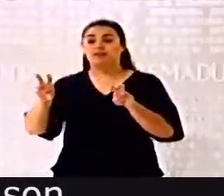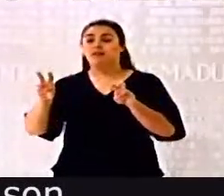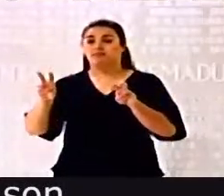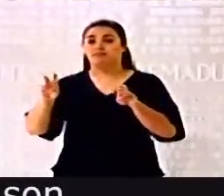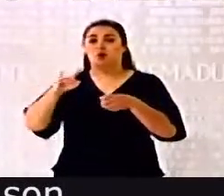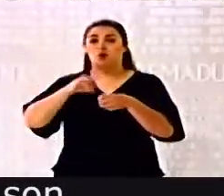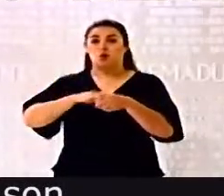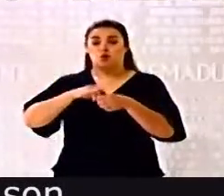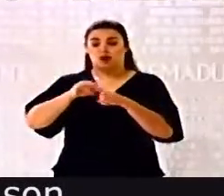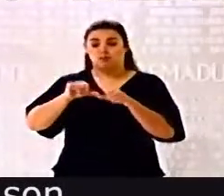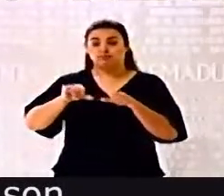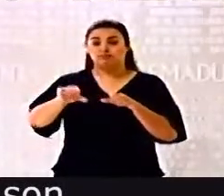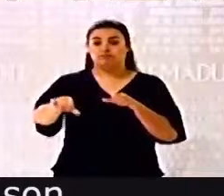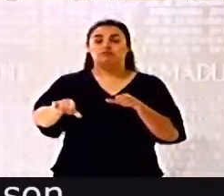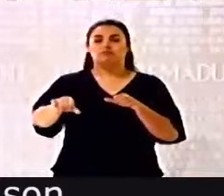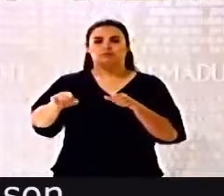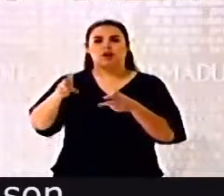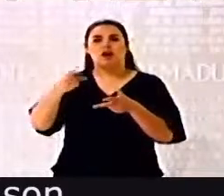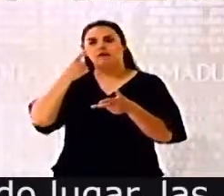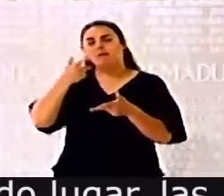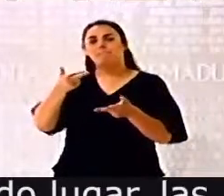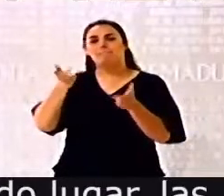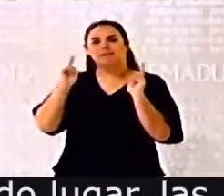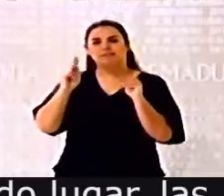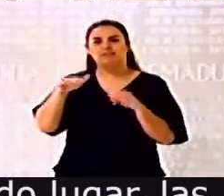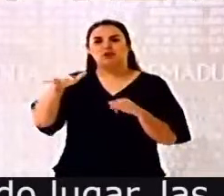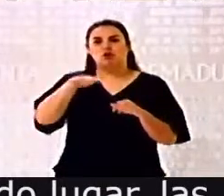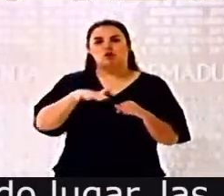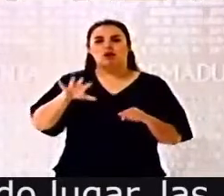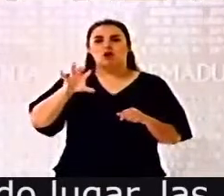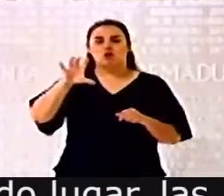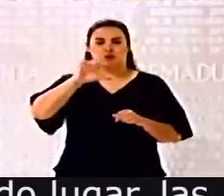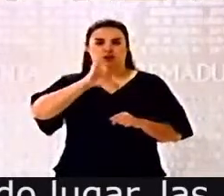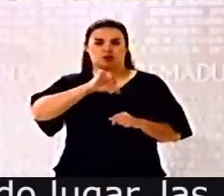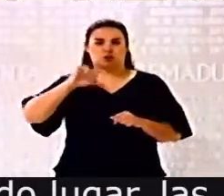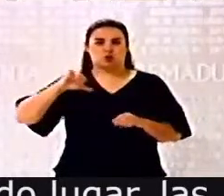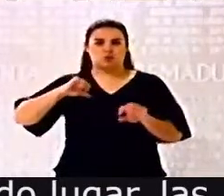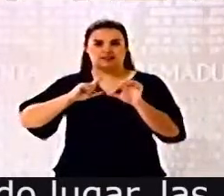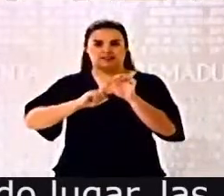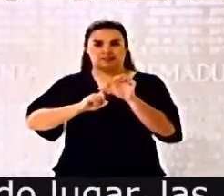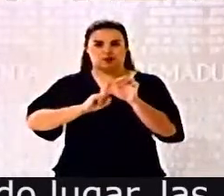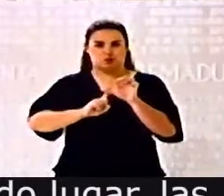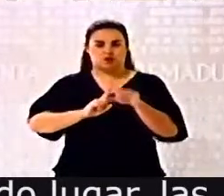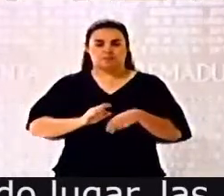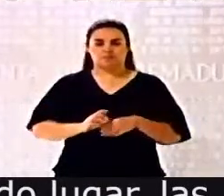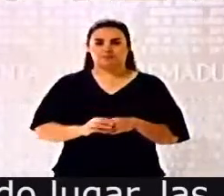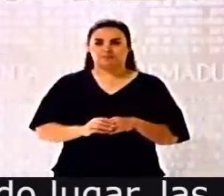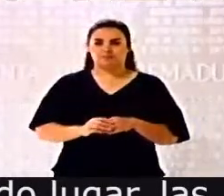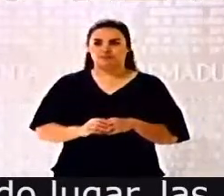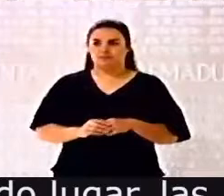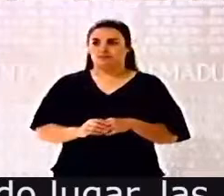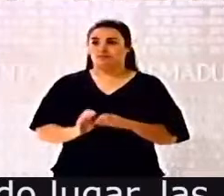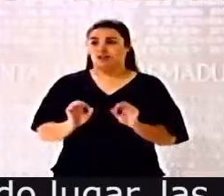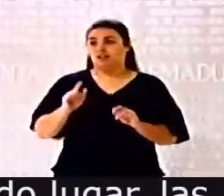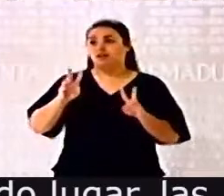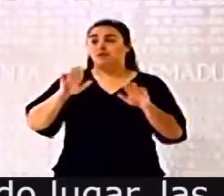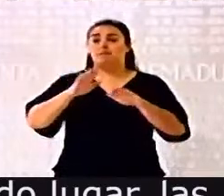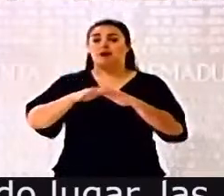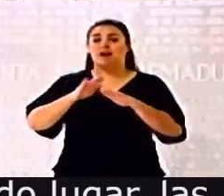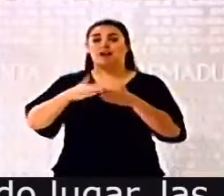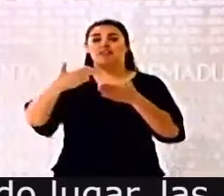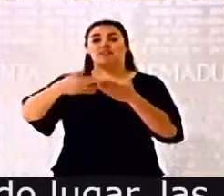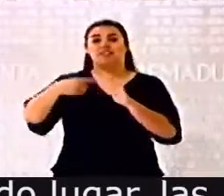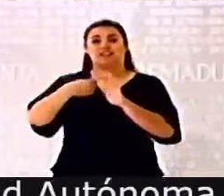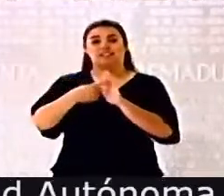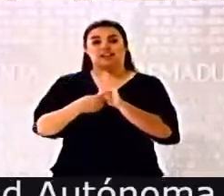del lunes van a estar permitidas en el ámbito de la Comunidad Autónoma de Extremadura, en esta desescalada